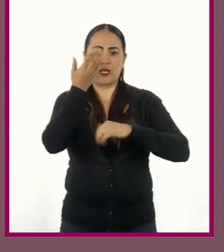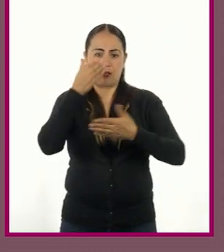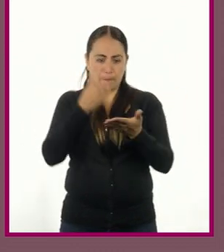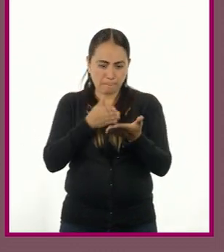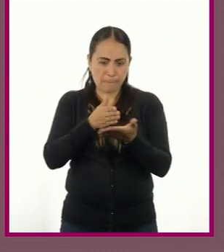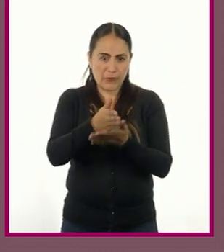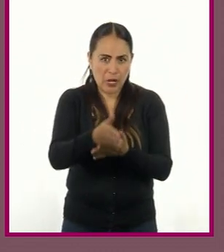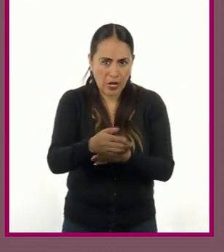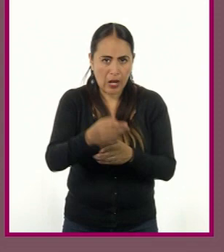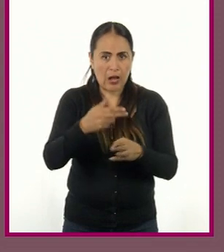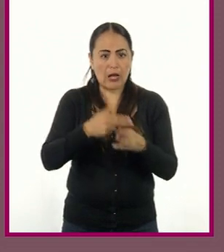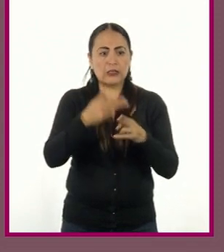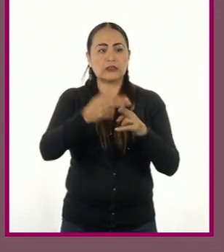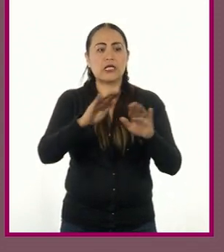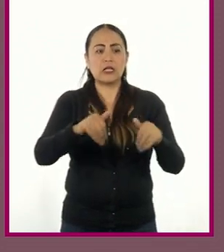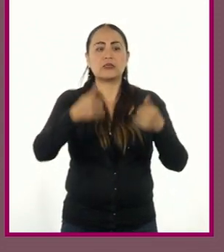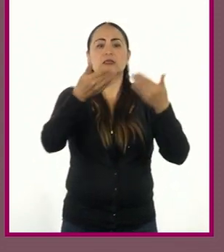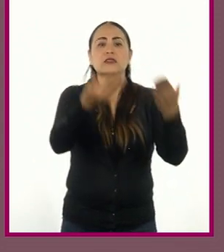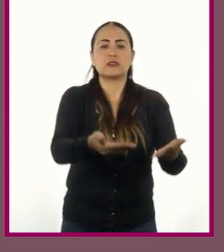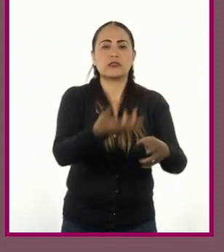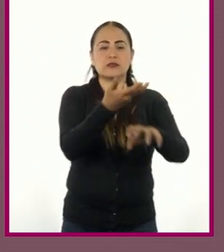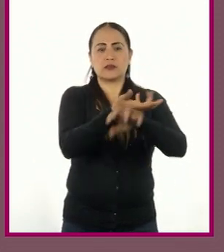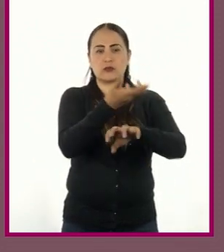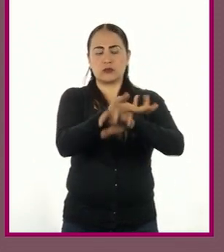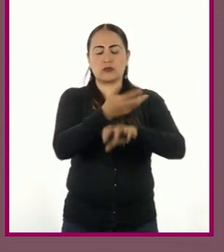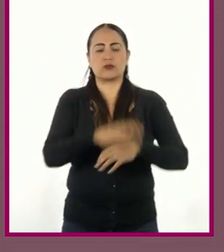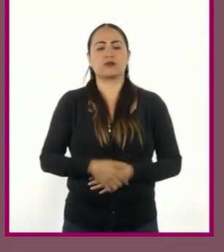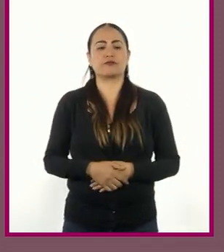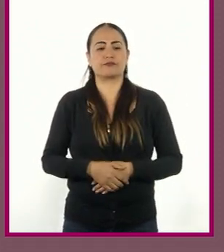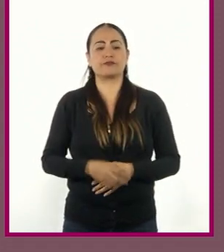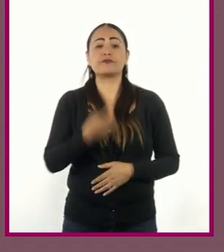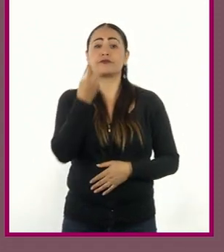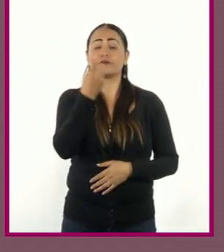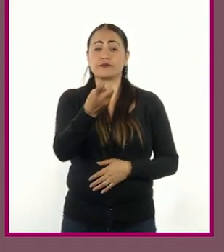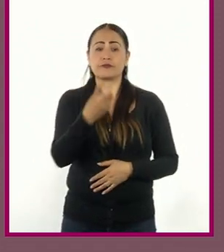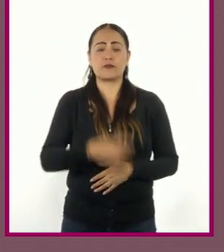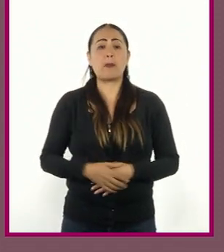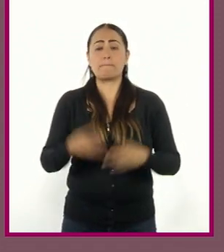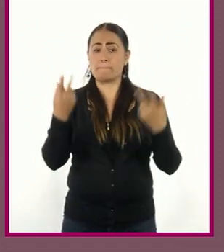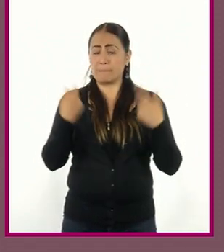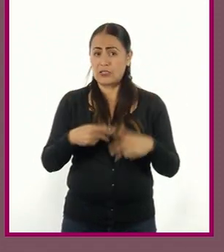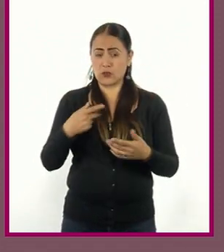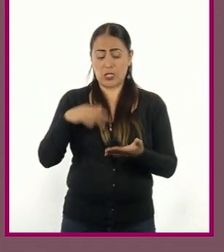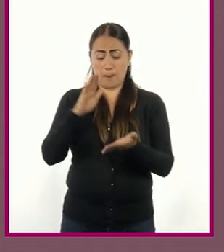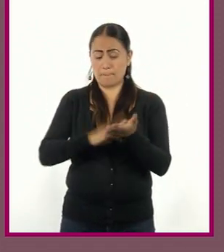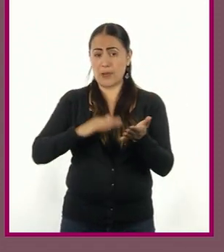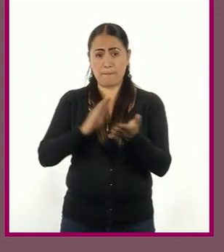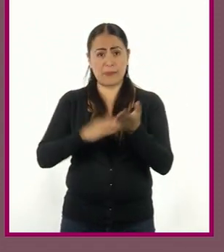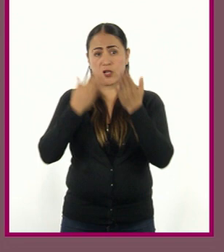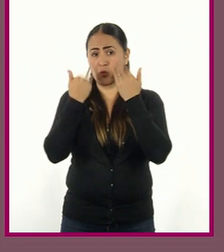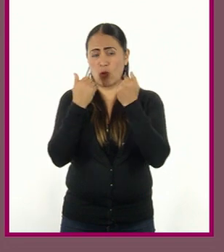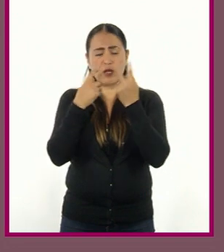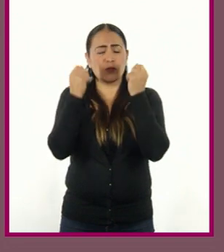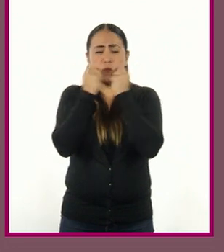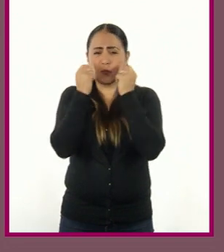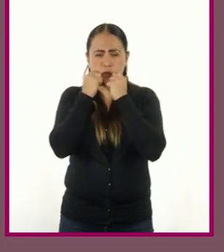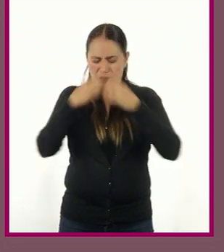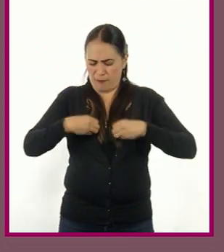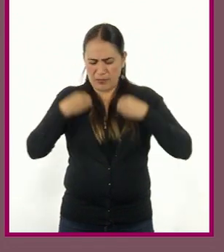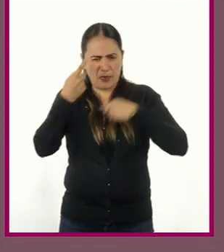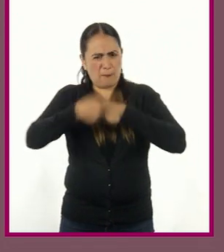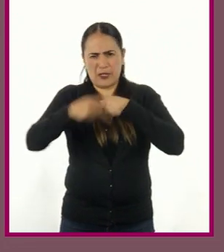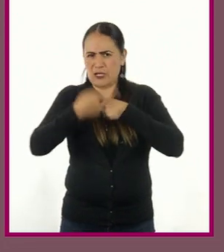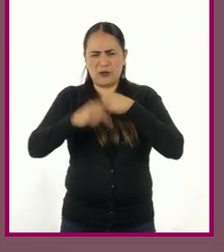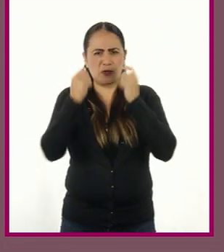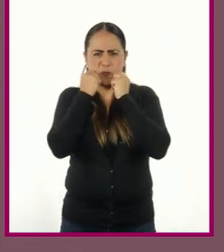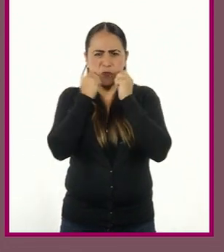de llegar a Estados Unidos. Este fenómeno ha provocado que los indocumentados arriesguen su vida con tal de subir al tren